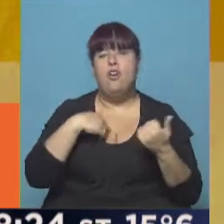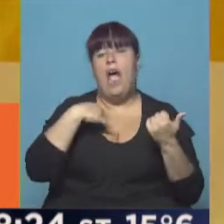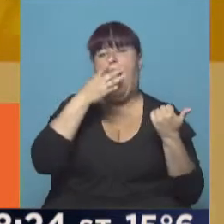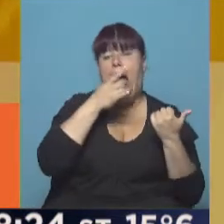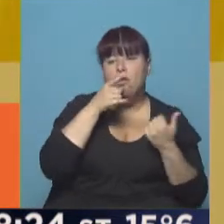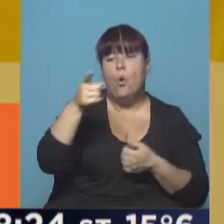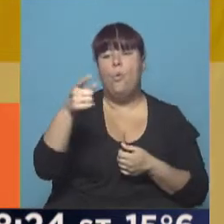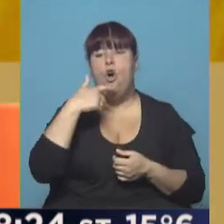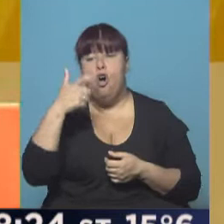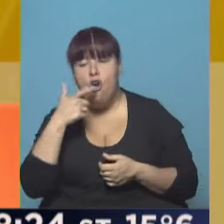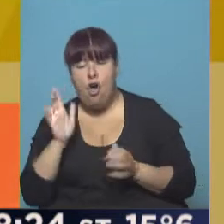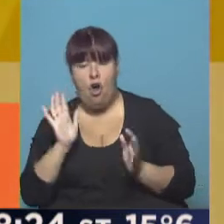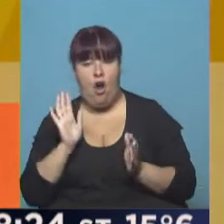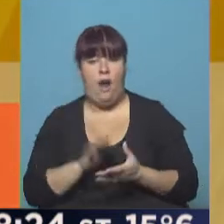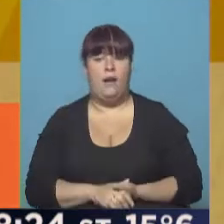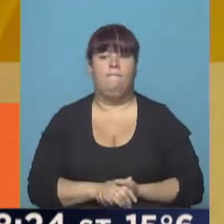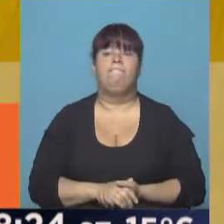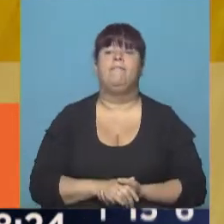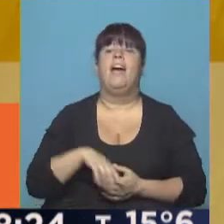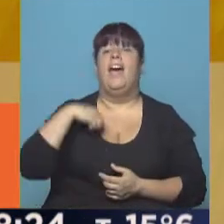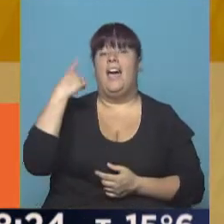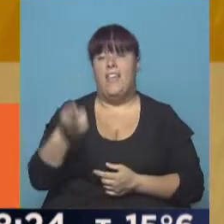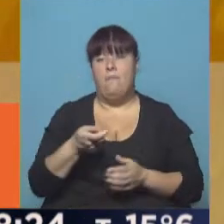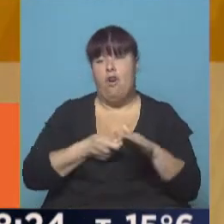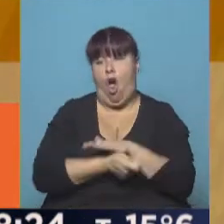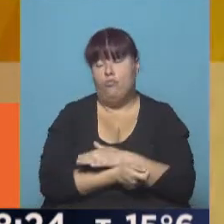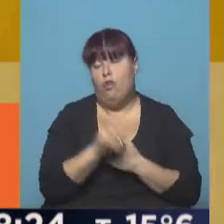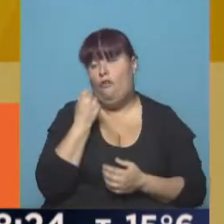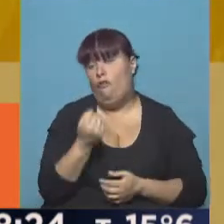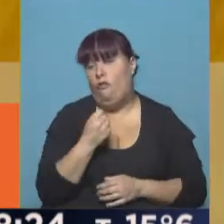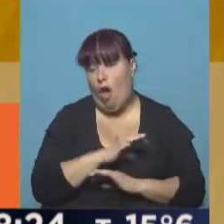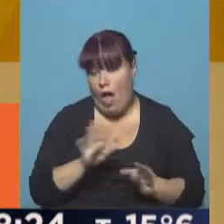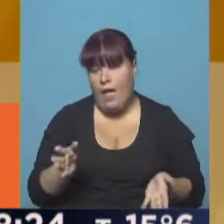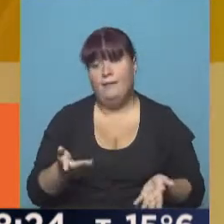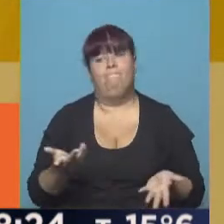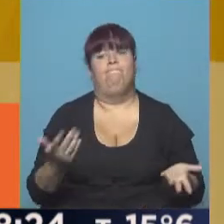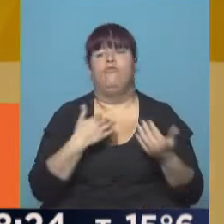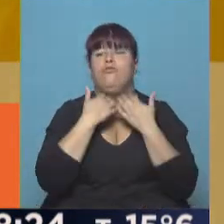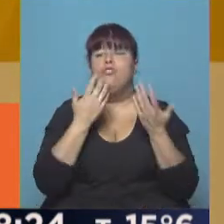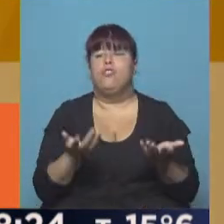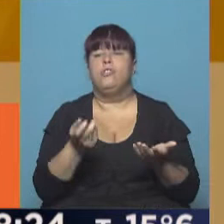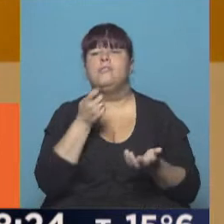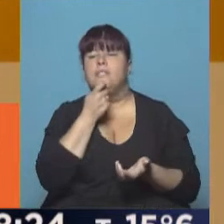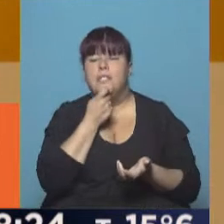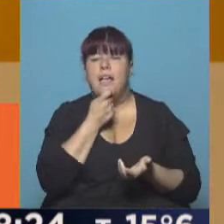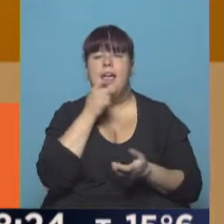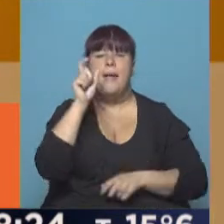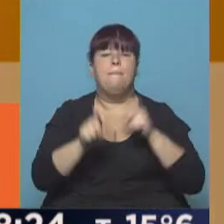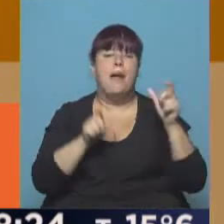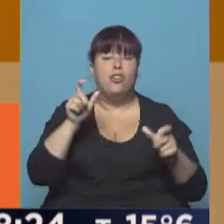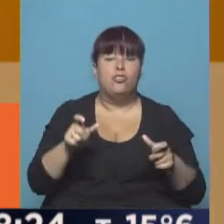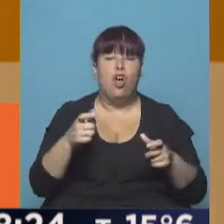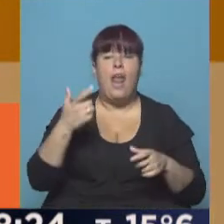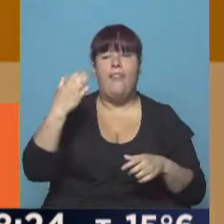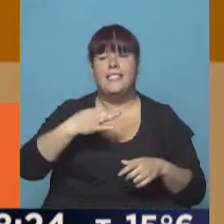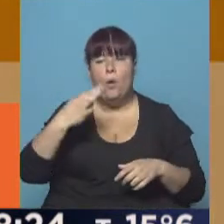azul, tú te pones la colorada. Y luego el grado de corrupción que hay es infinito, con lo cual no sabes si el agente de las